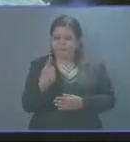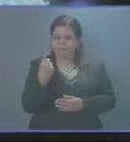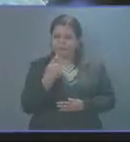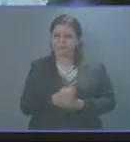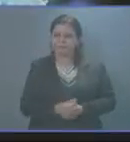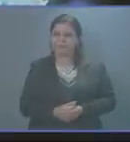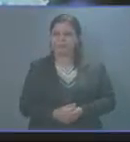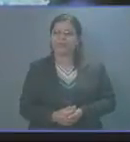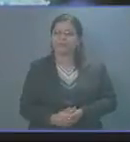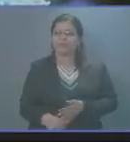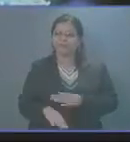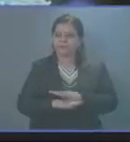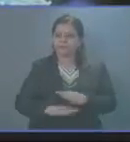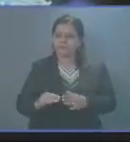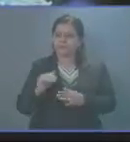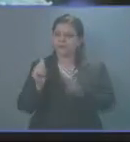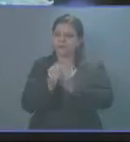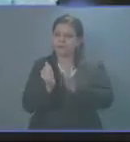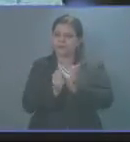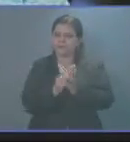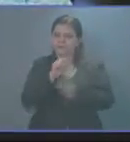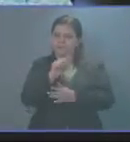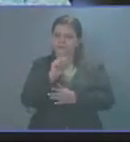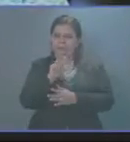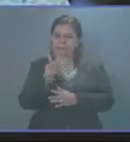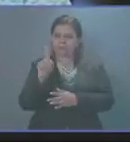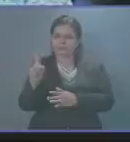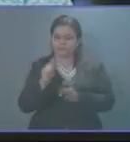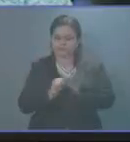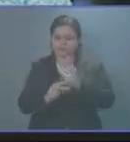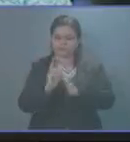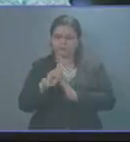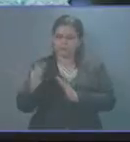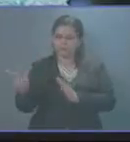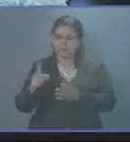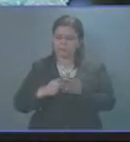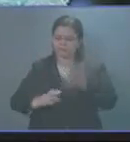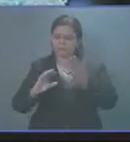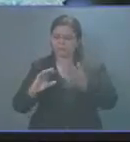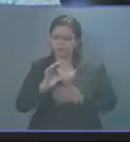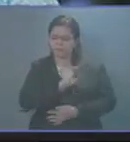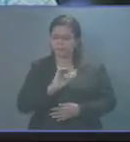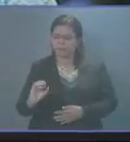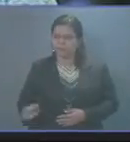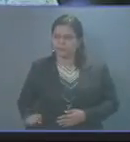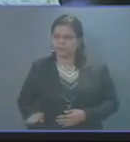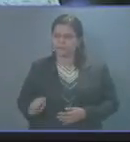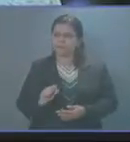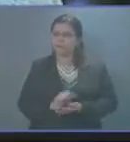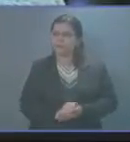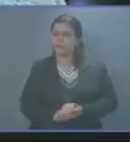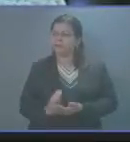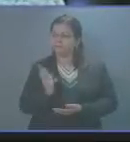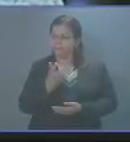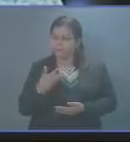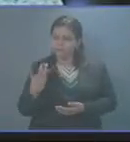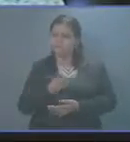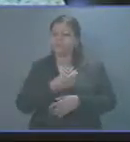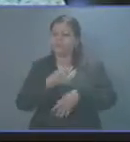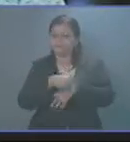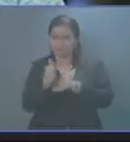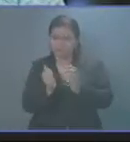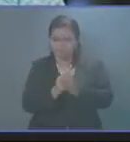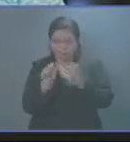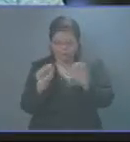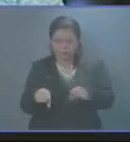1, que de conformidad con el artículo 131 ordinal 22 de la Constitución de la República, es facultad de este órgano